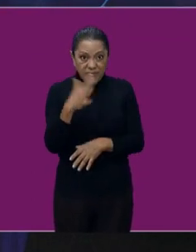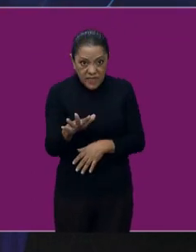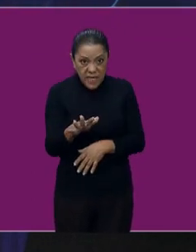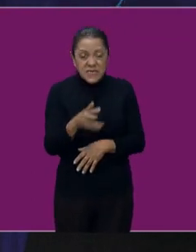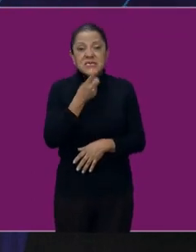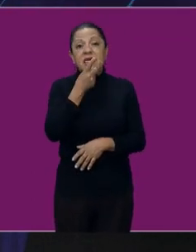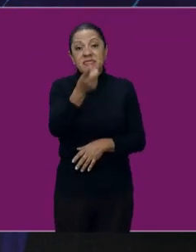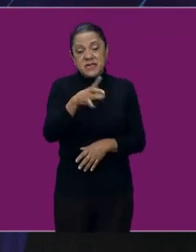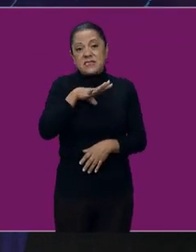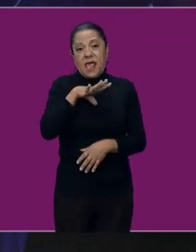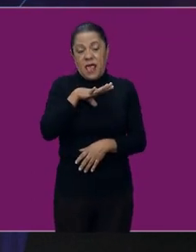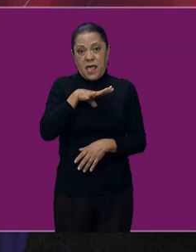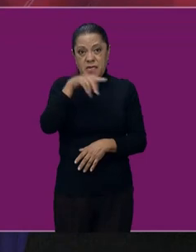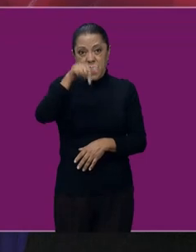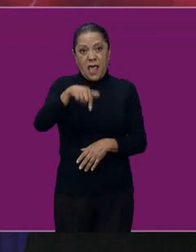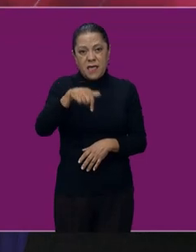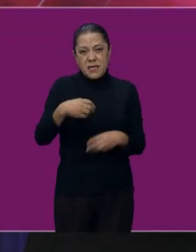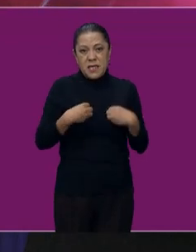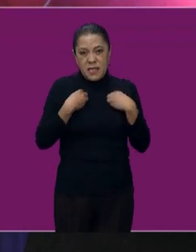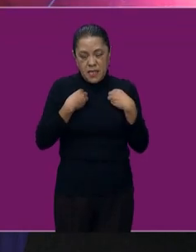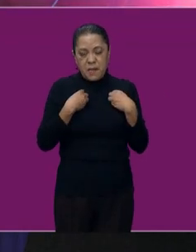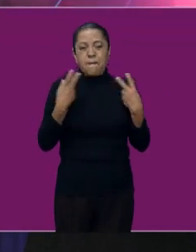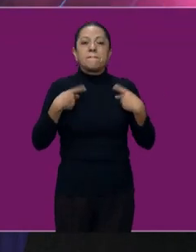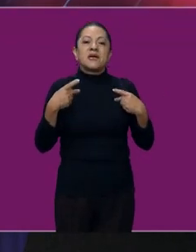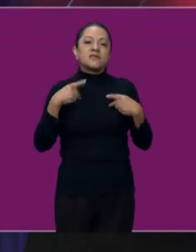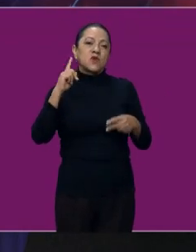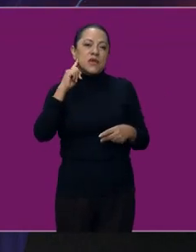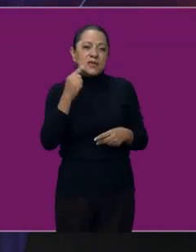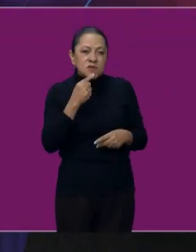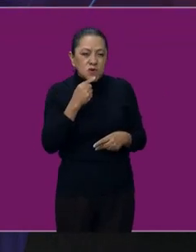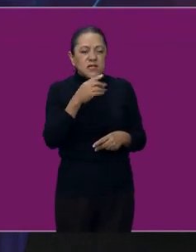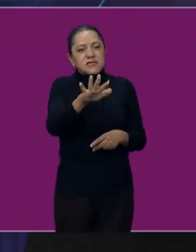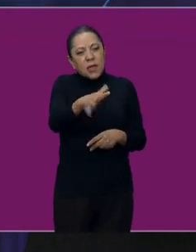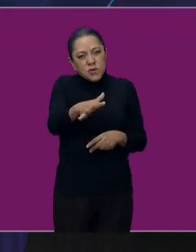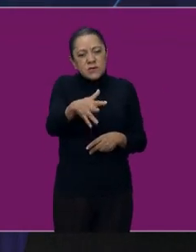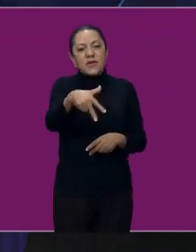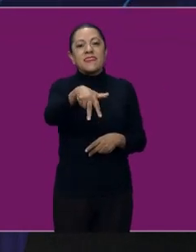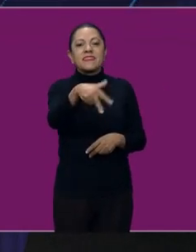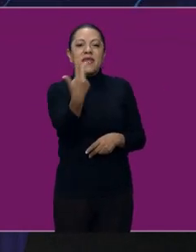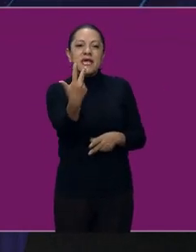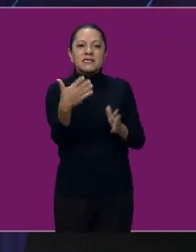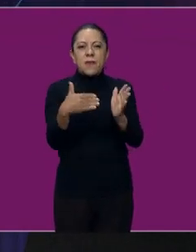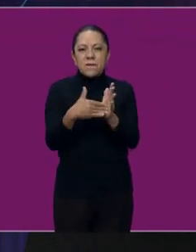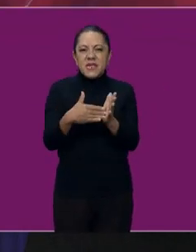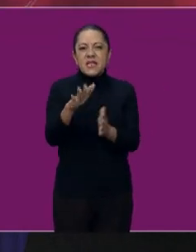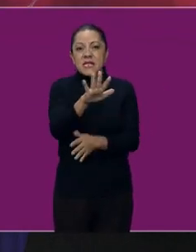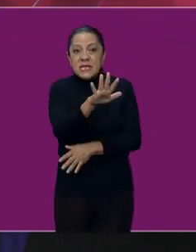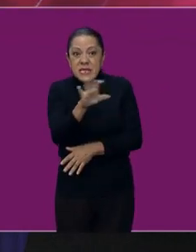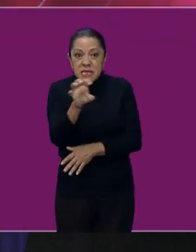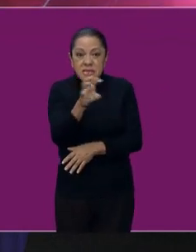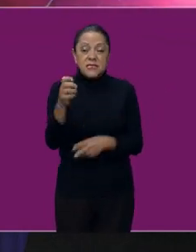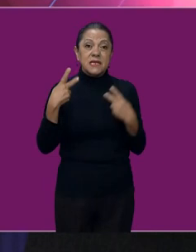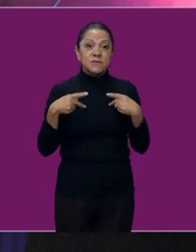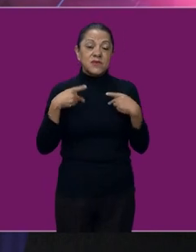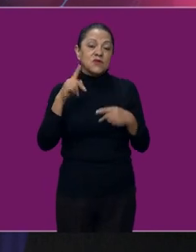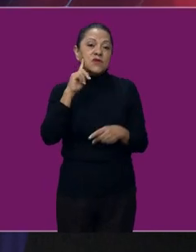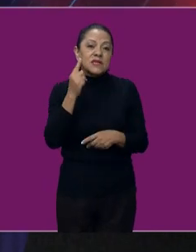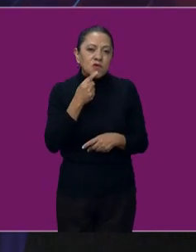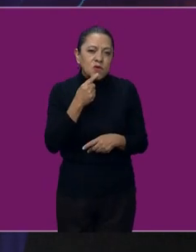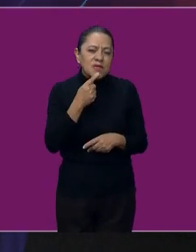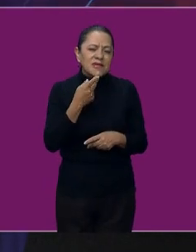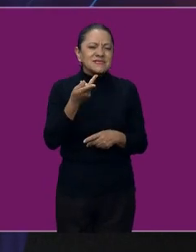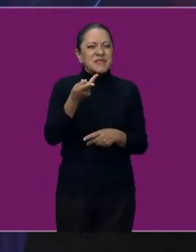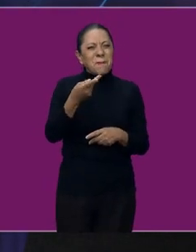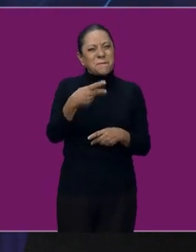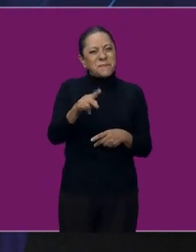existen como 13 mil 500 personas sordas en morelos sin embargo yo